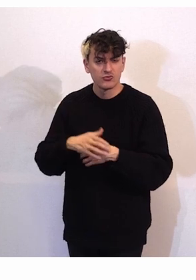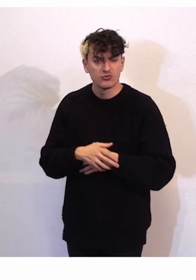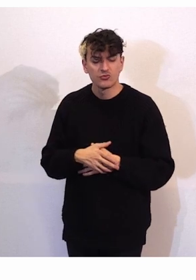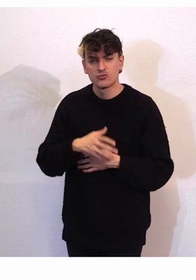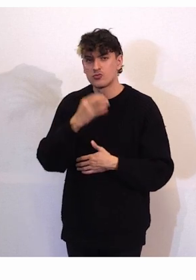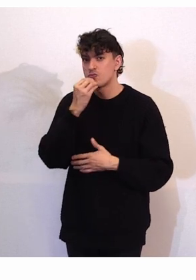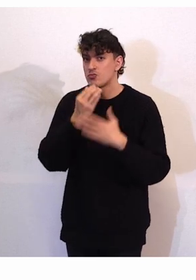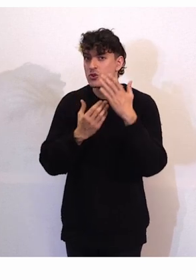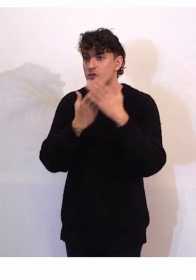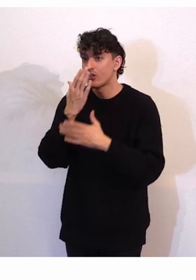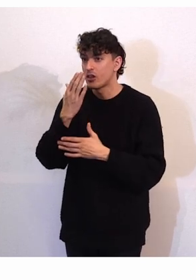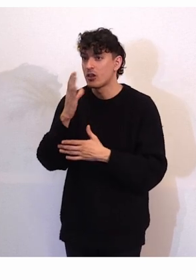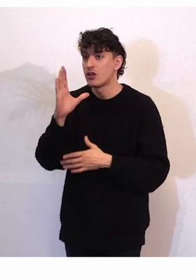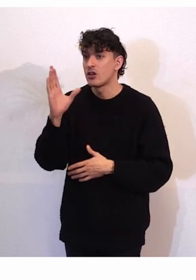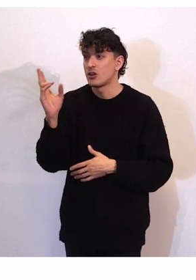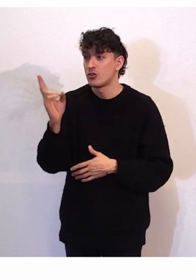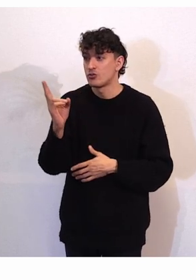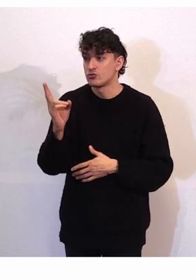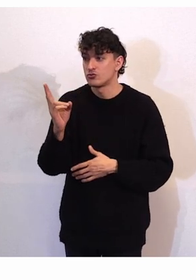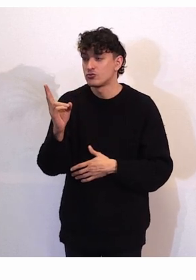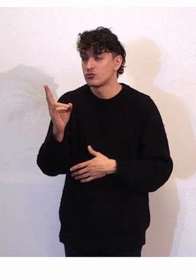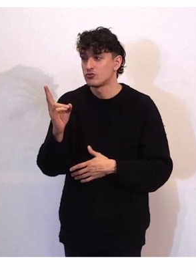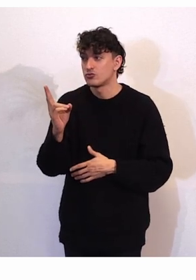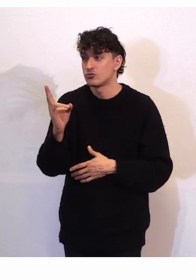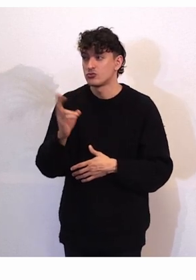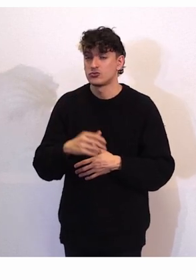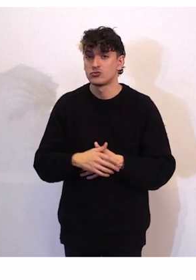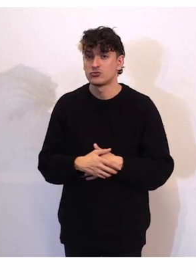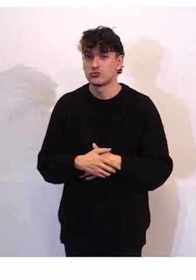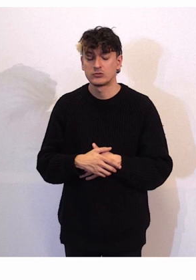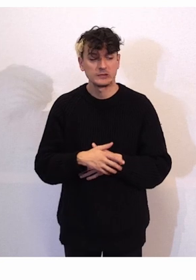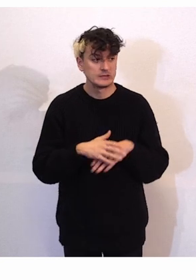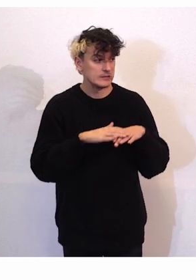Buenos días a las dos. ¿Qué, cómo nos pasamos un día a las dos? Pues mira.